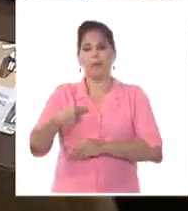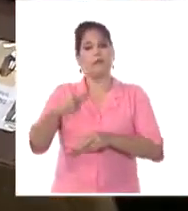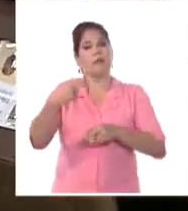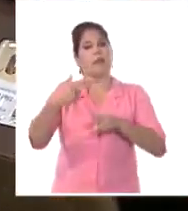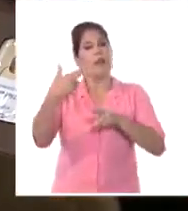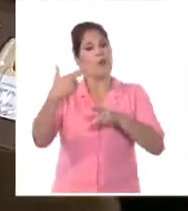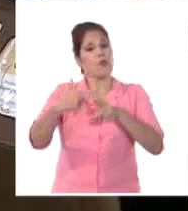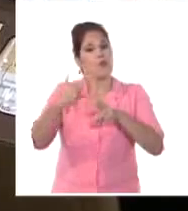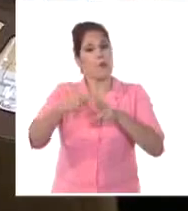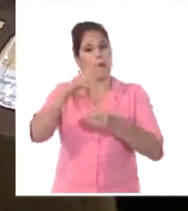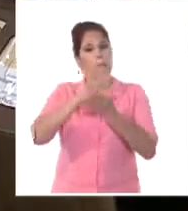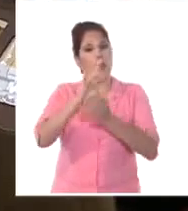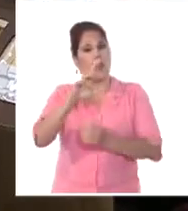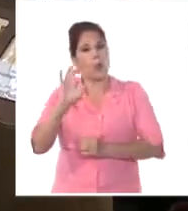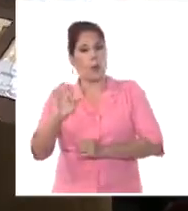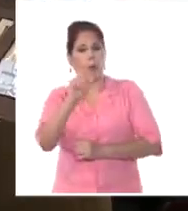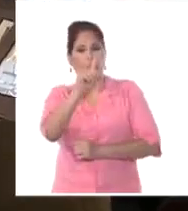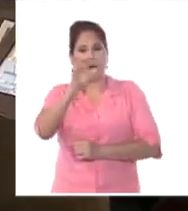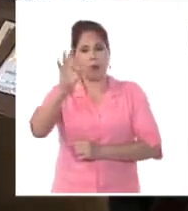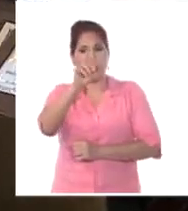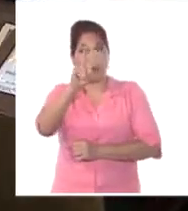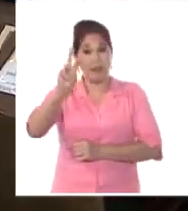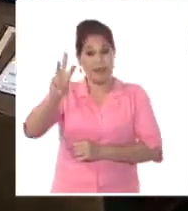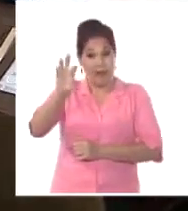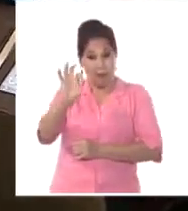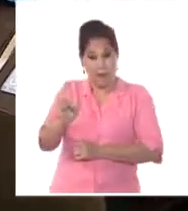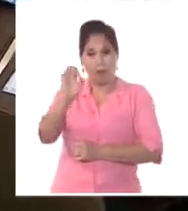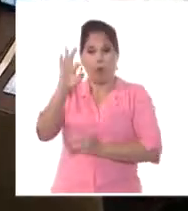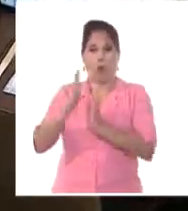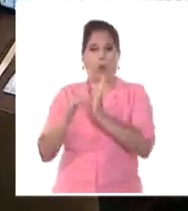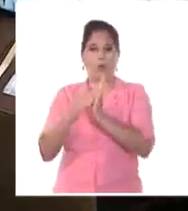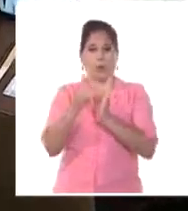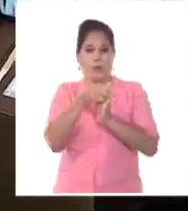en diciembre de 1823 transcurrieron 8 meses.